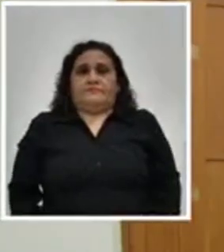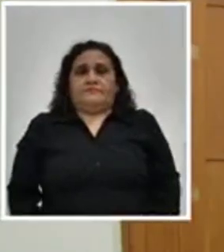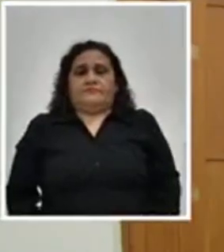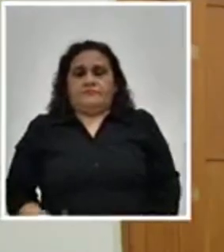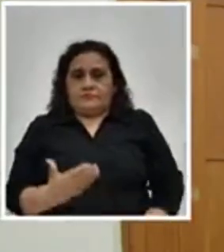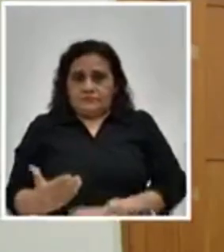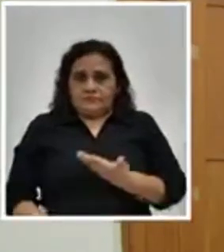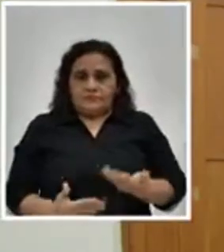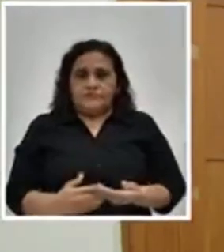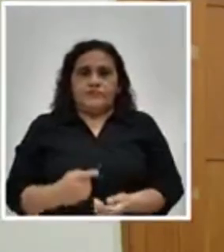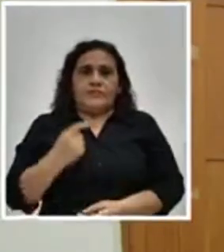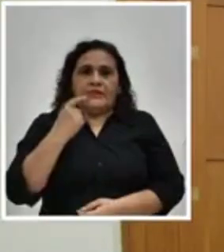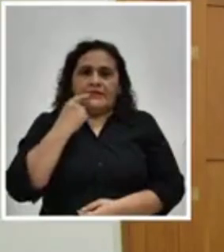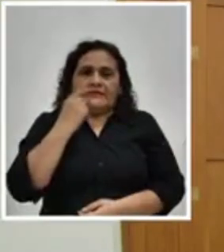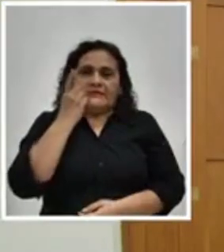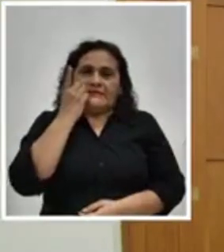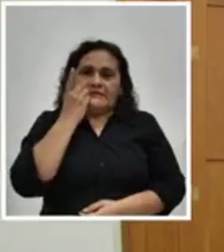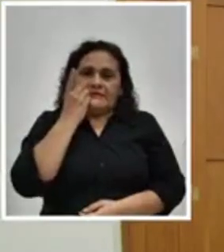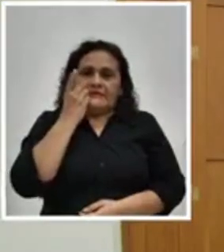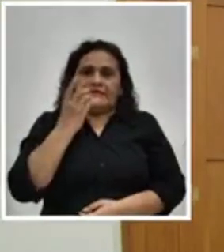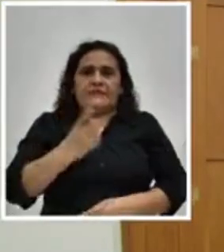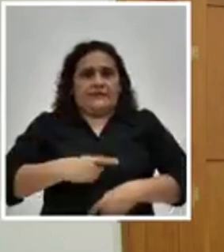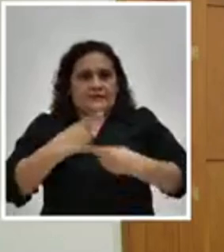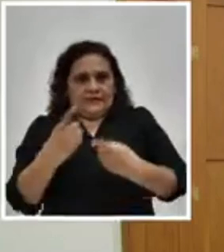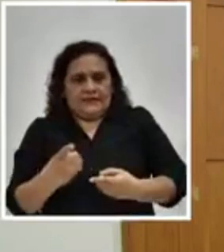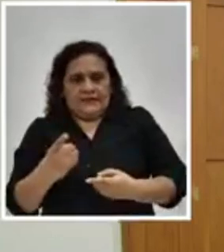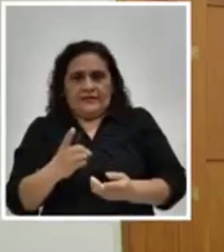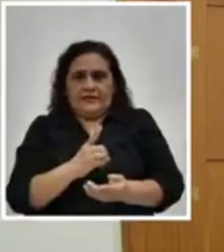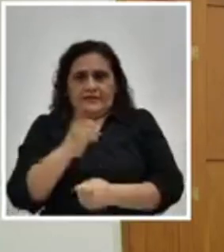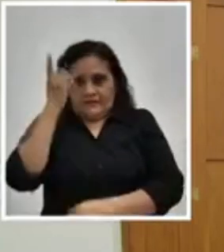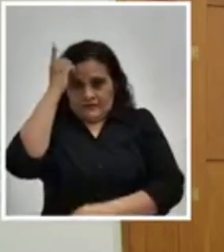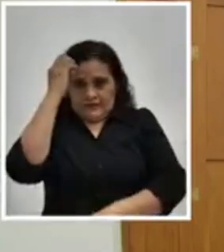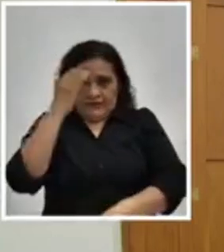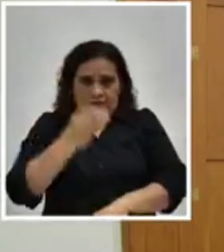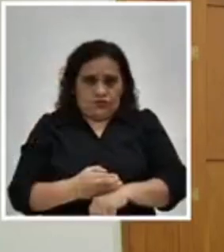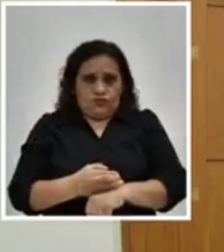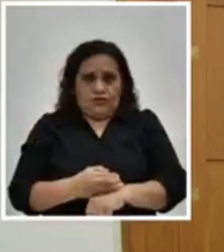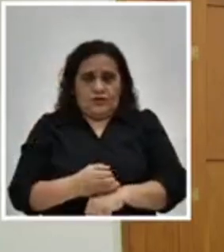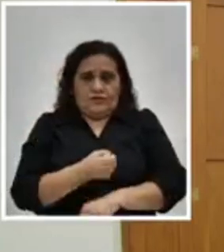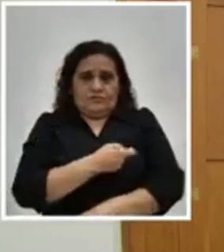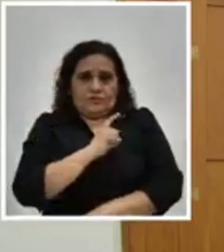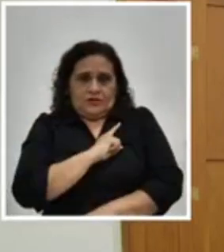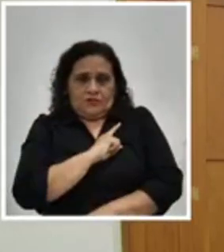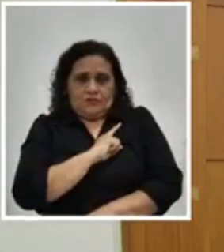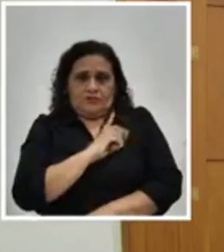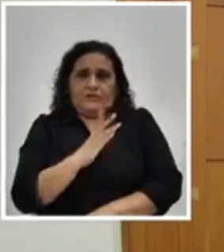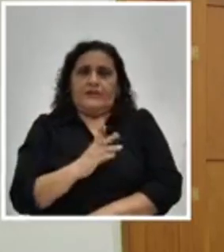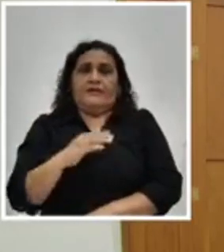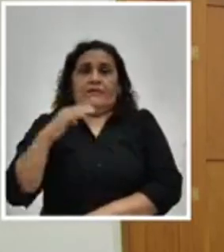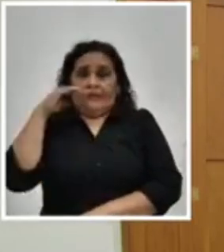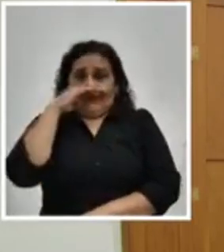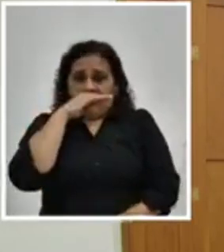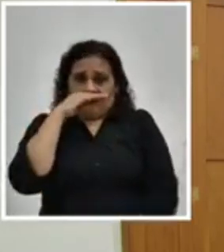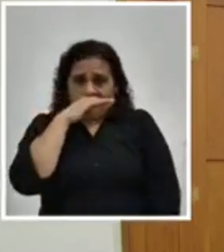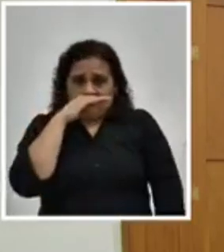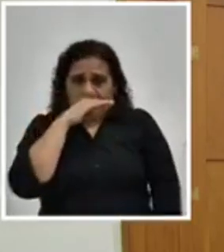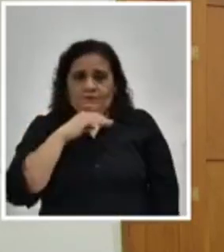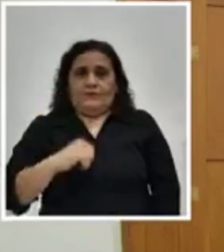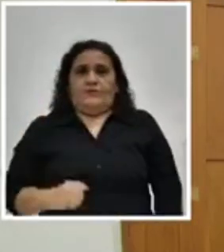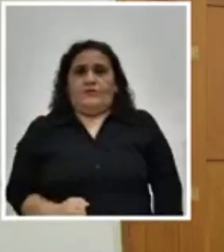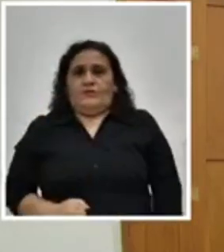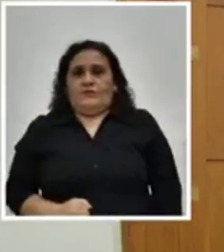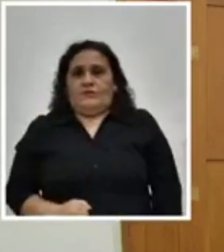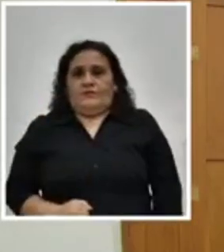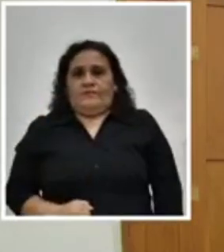de odontología que brinda la Dirección de Salud es un servicio gratuito en la